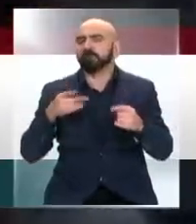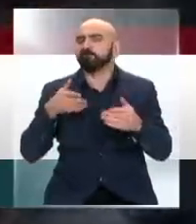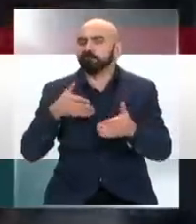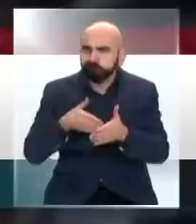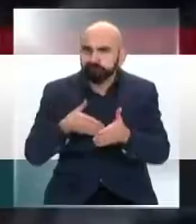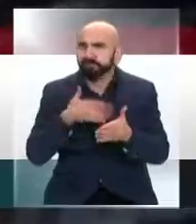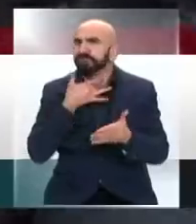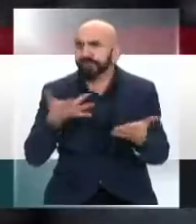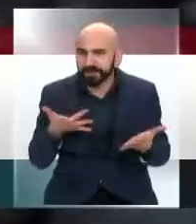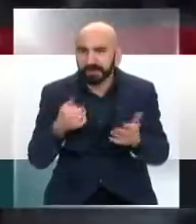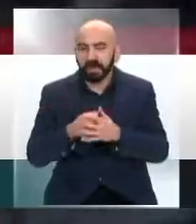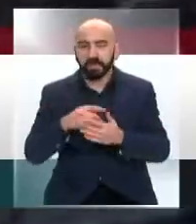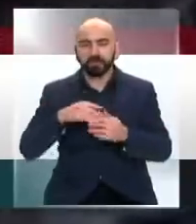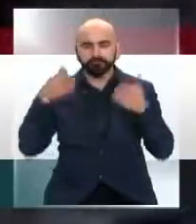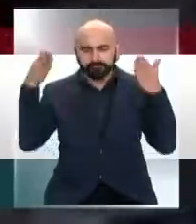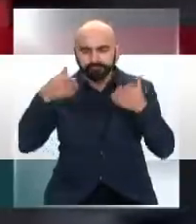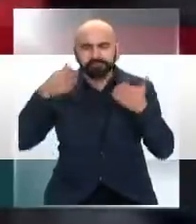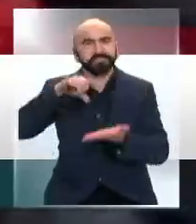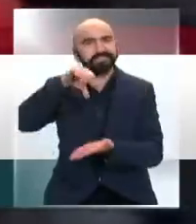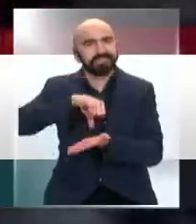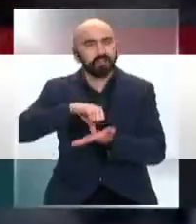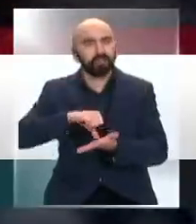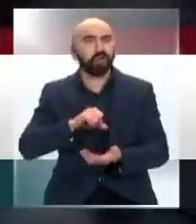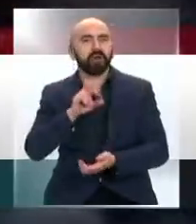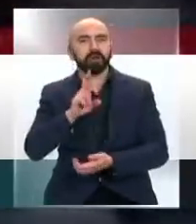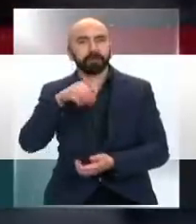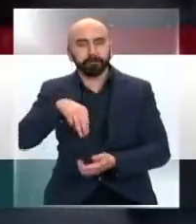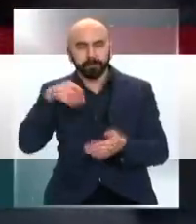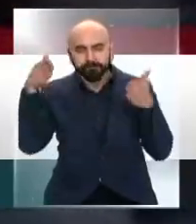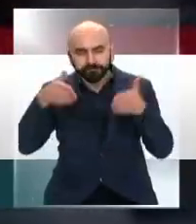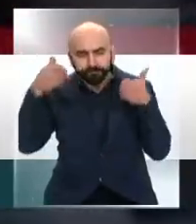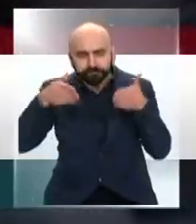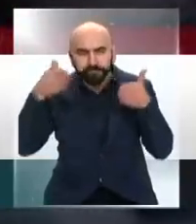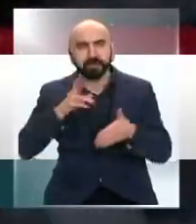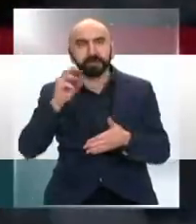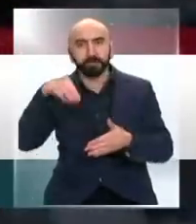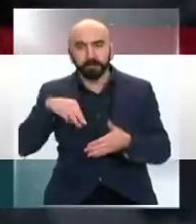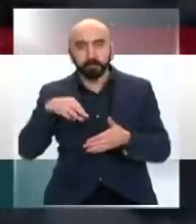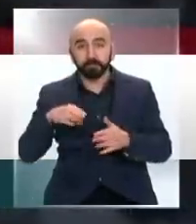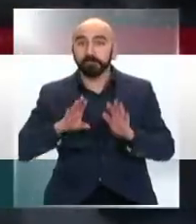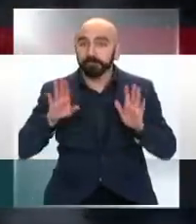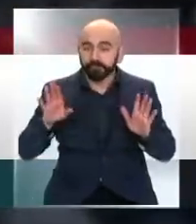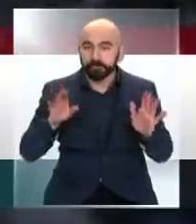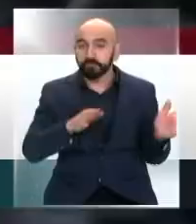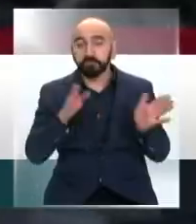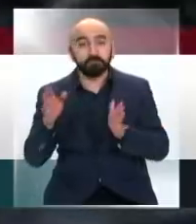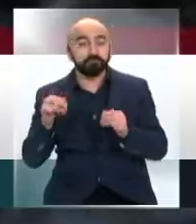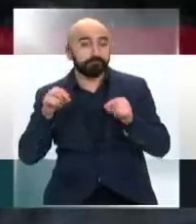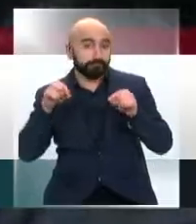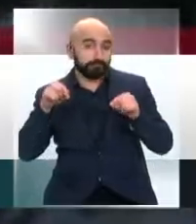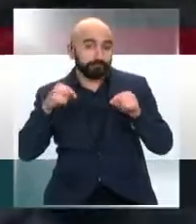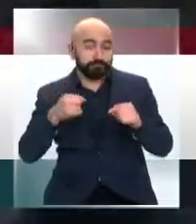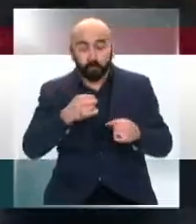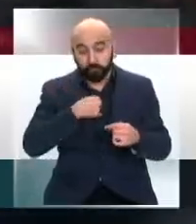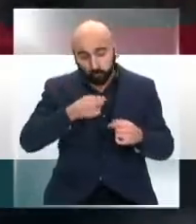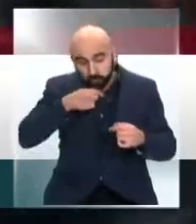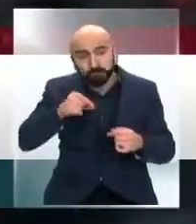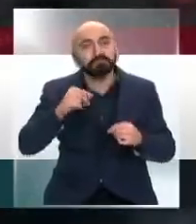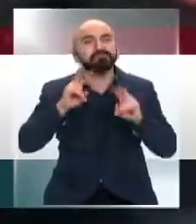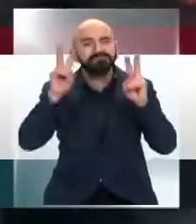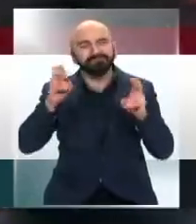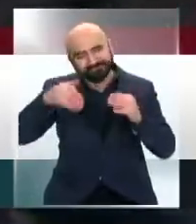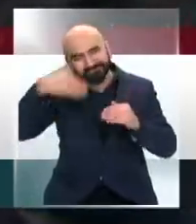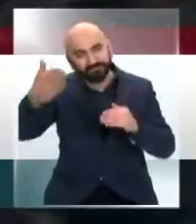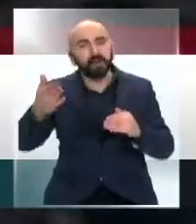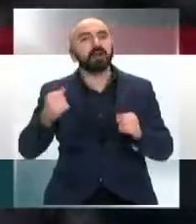un presidente que cuando termine su mandato, en caso de ser electo por el pueblo de Chile en noviembre, hay que adelantarse, que termine su gobierno con